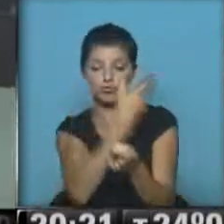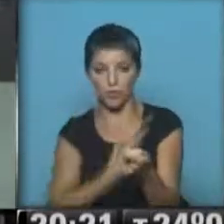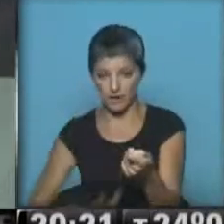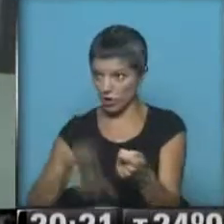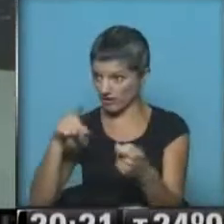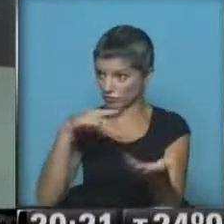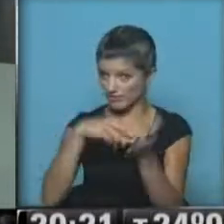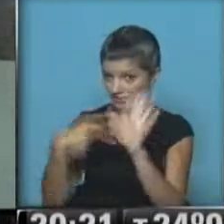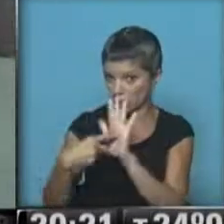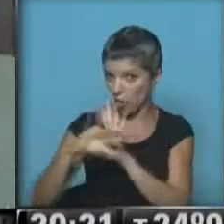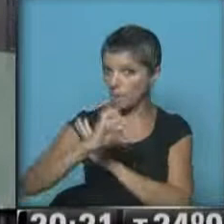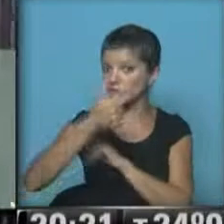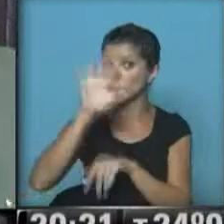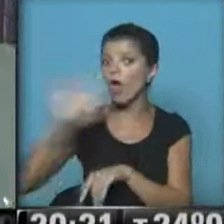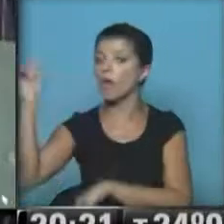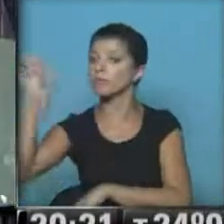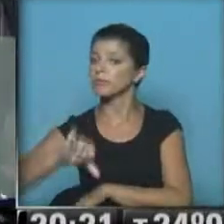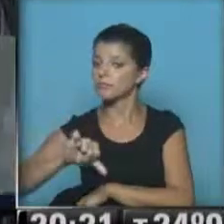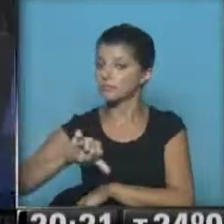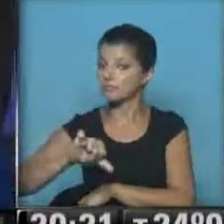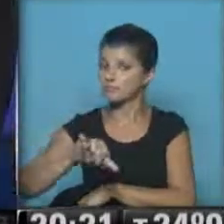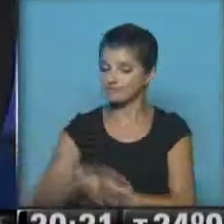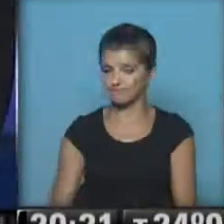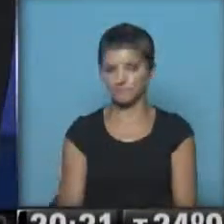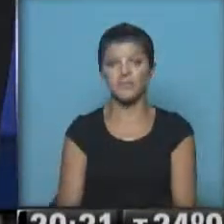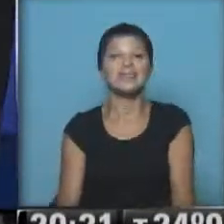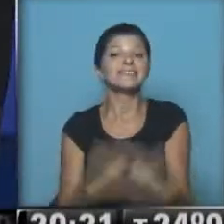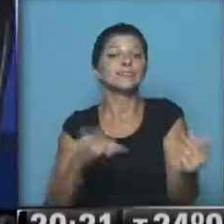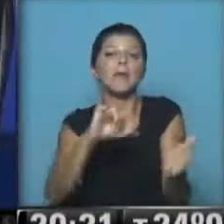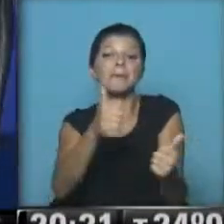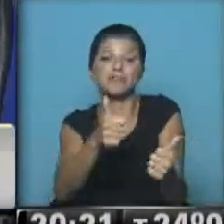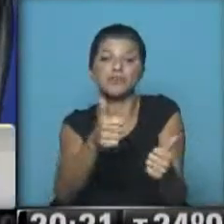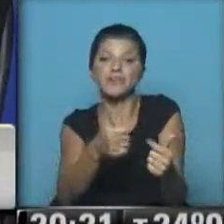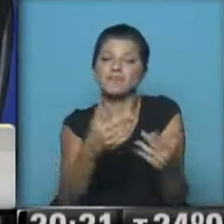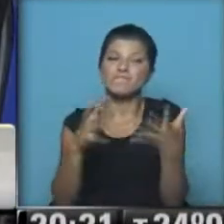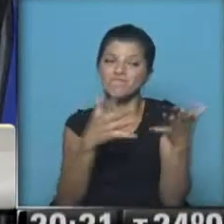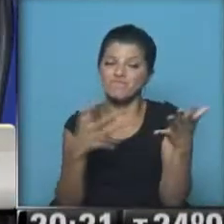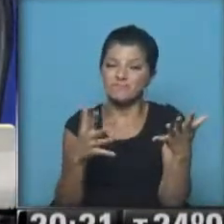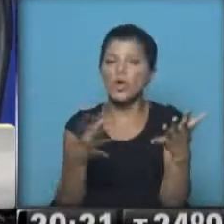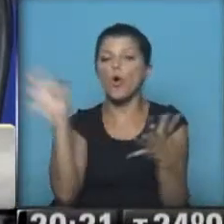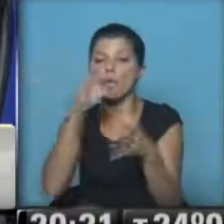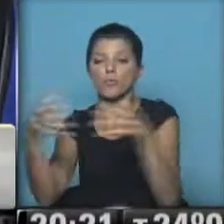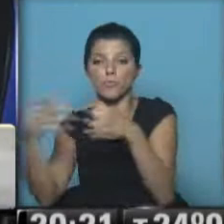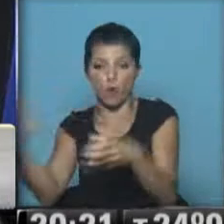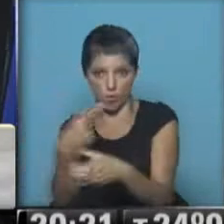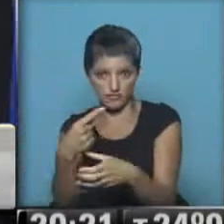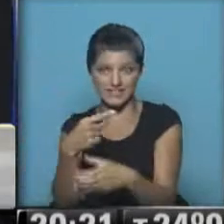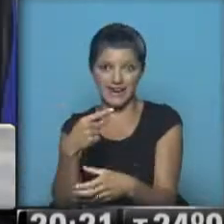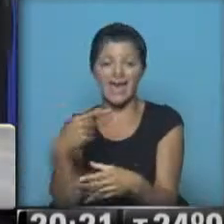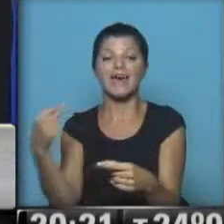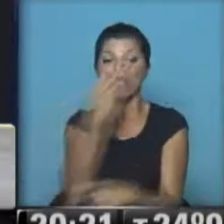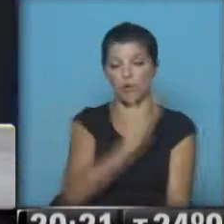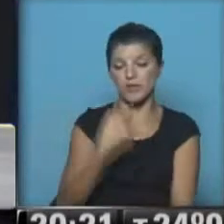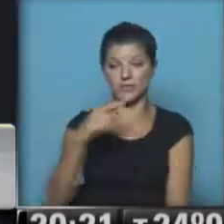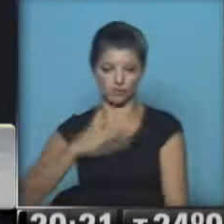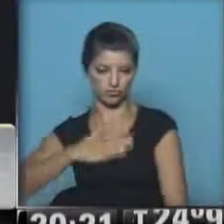constituyó una victoria o una derrota, Pedro. Cuando una victoria no es contundente y cuando los opositores se atribuyen la victoria,